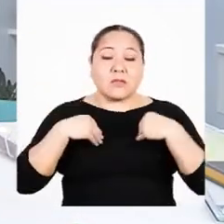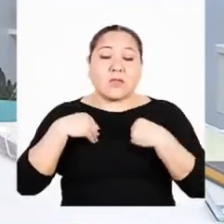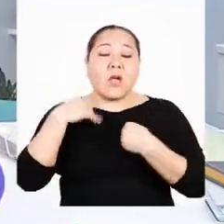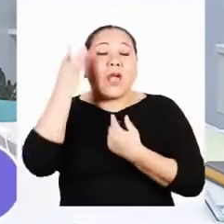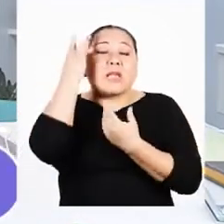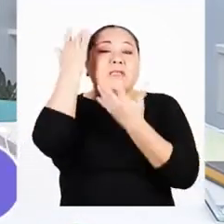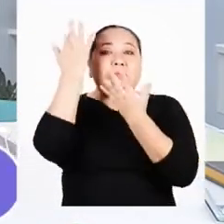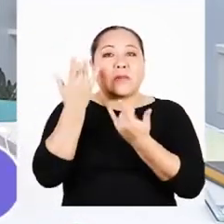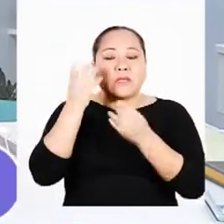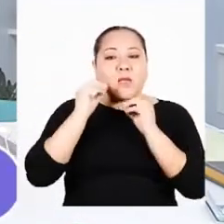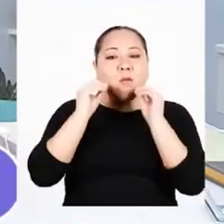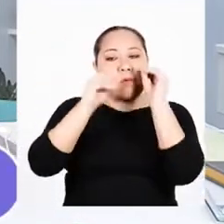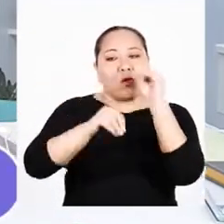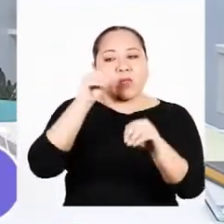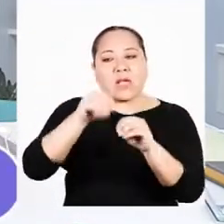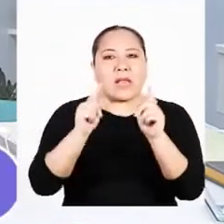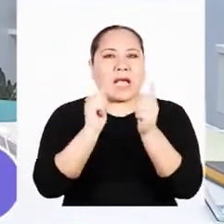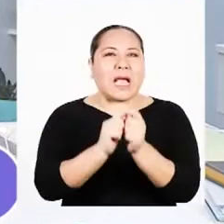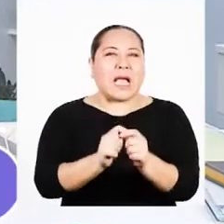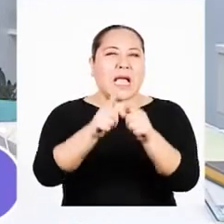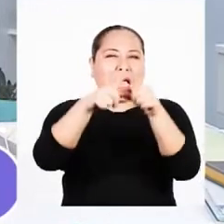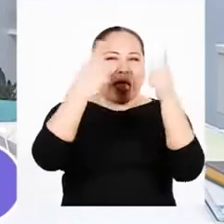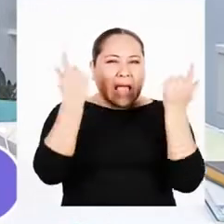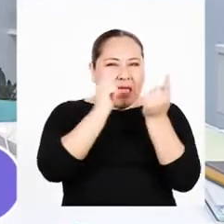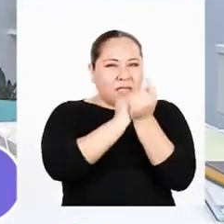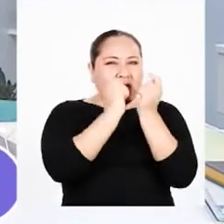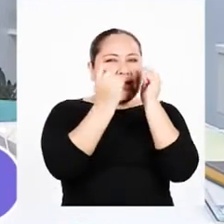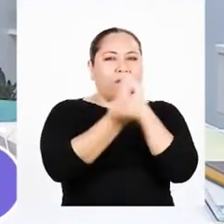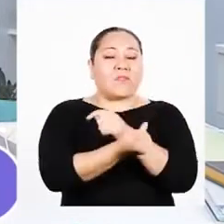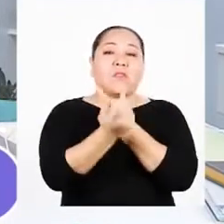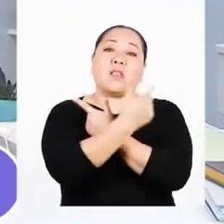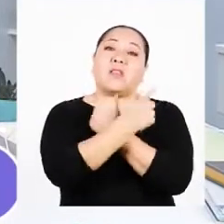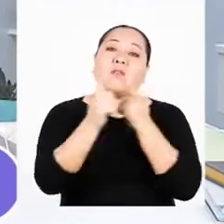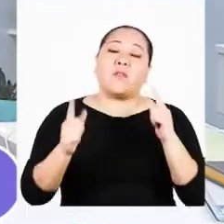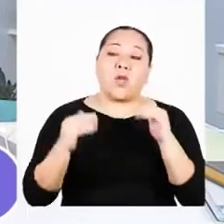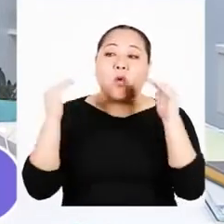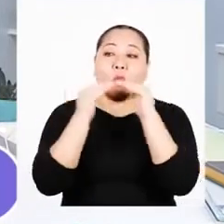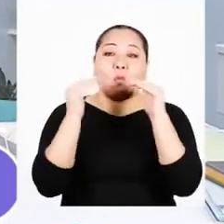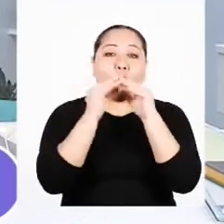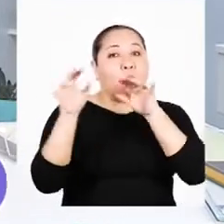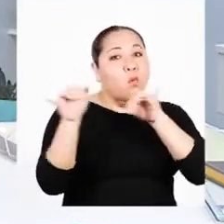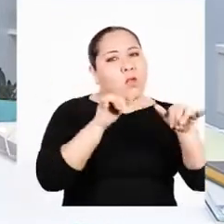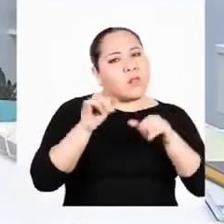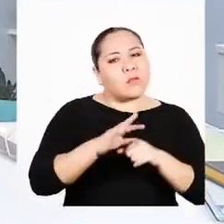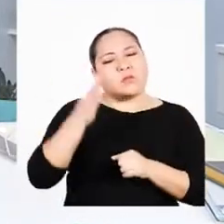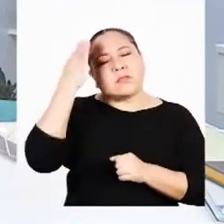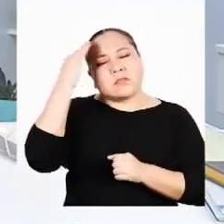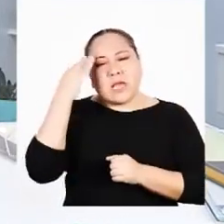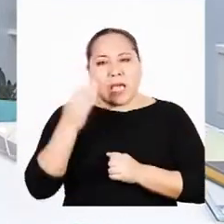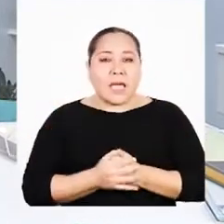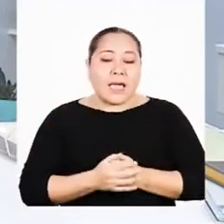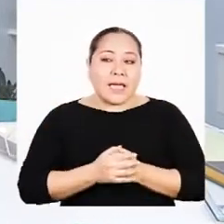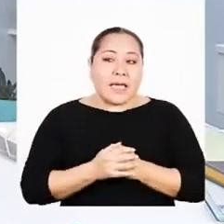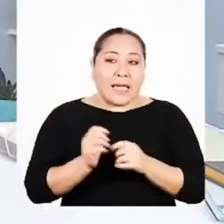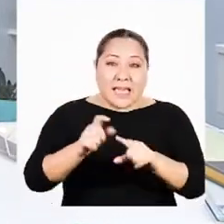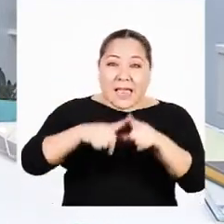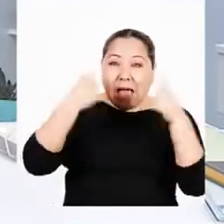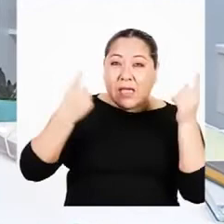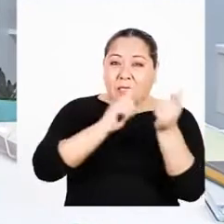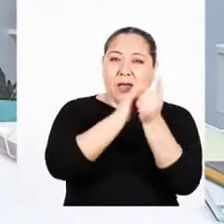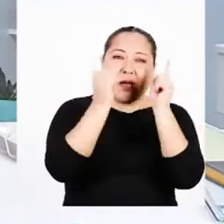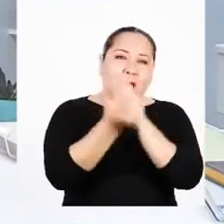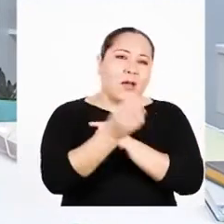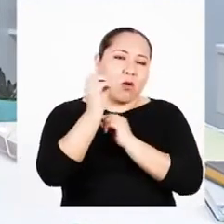con la esperanza de generar grandes transformaciones en torno a la libertad y a la igualdad. Sé que los grandes cambios